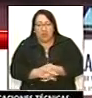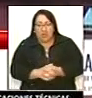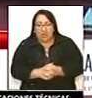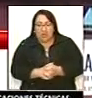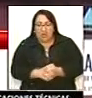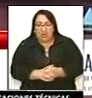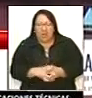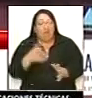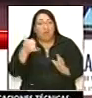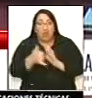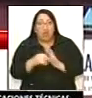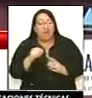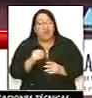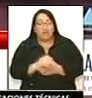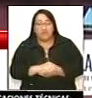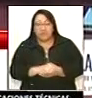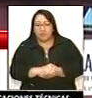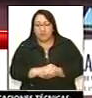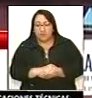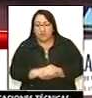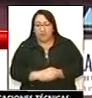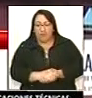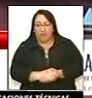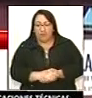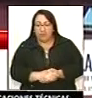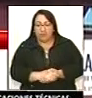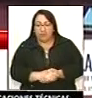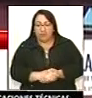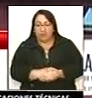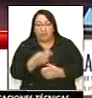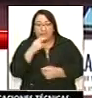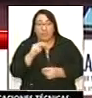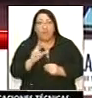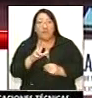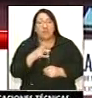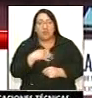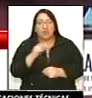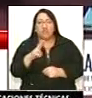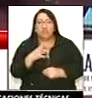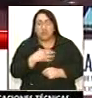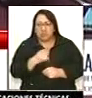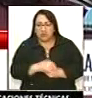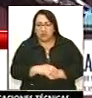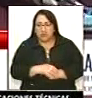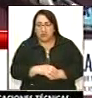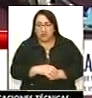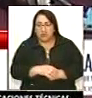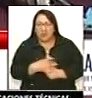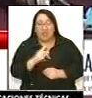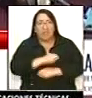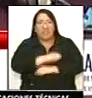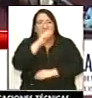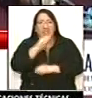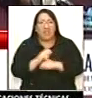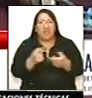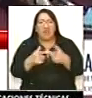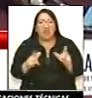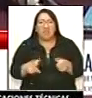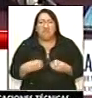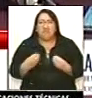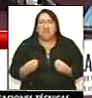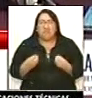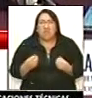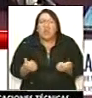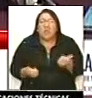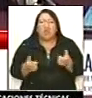que la violaba y matado, la golpeó porque lloraba, el caso de niñas de 3 años, 2 años, en Tacna, no han liberado. O sea, ¿cuál es